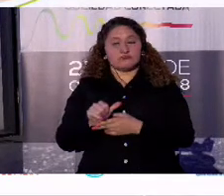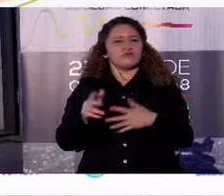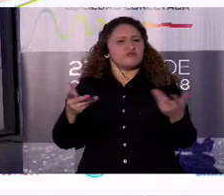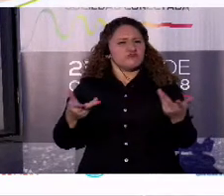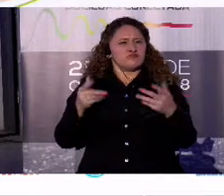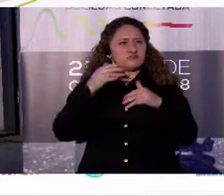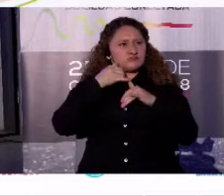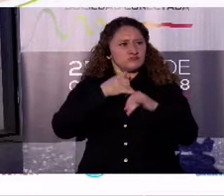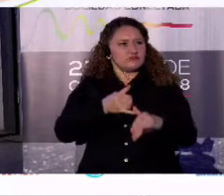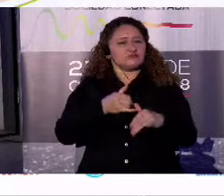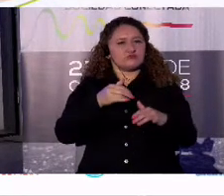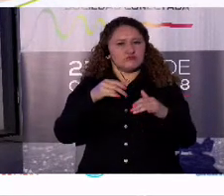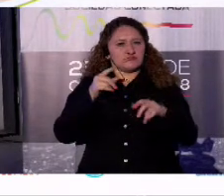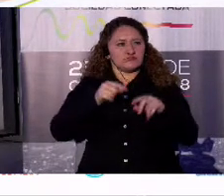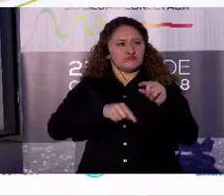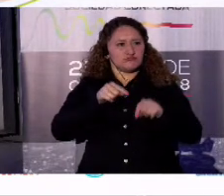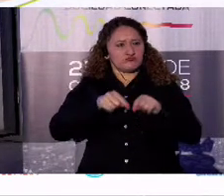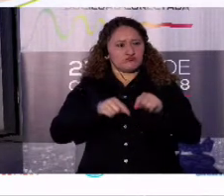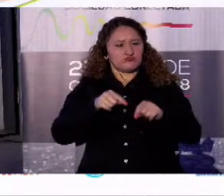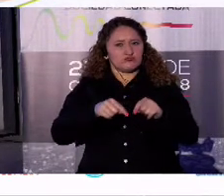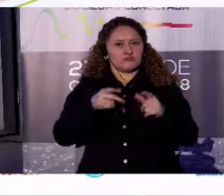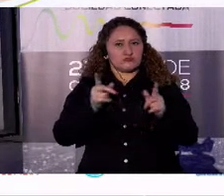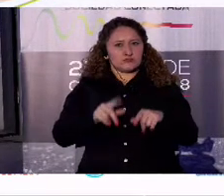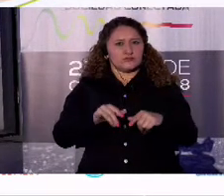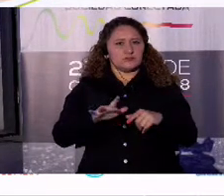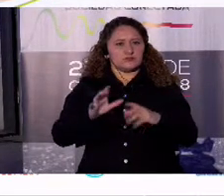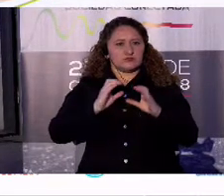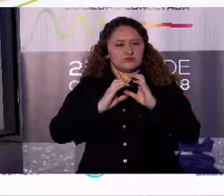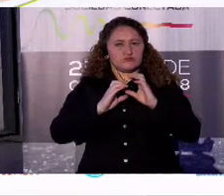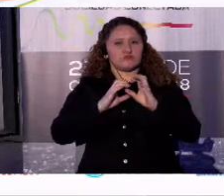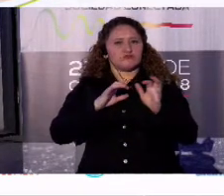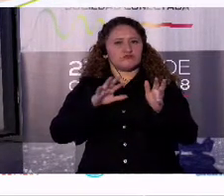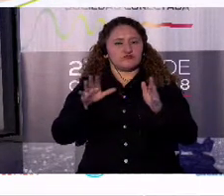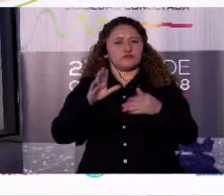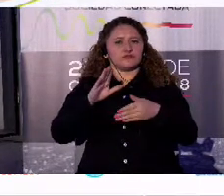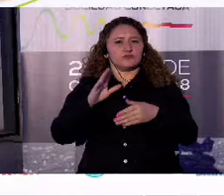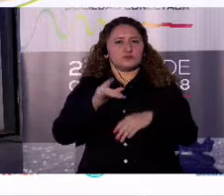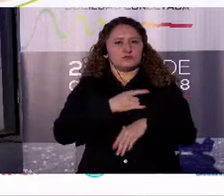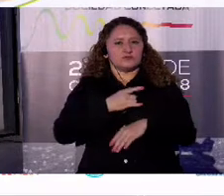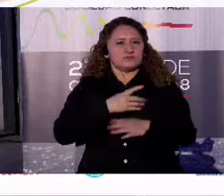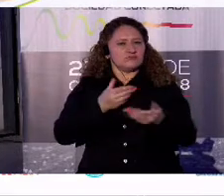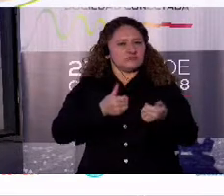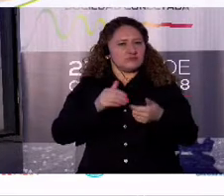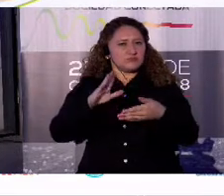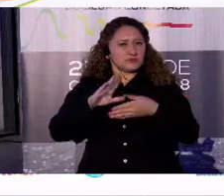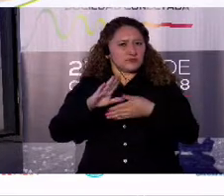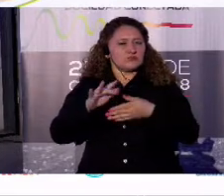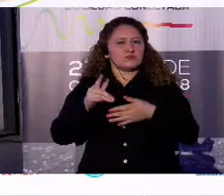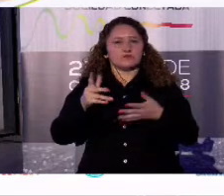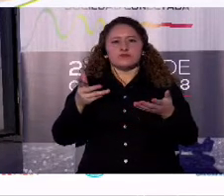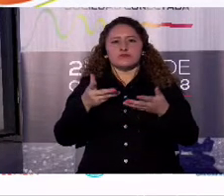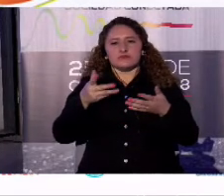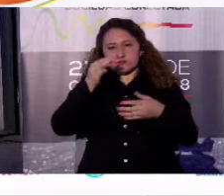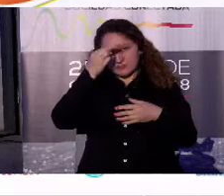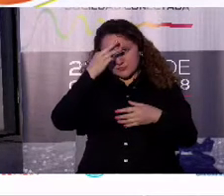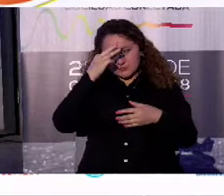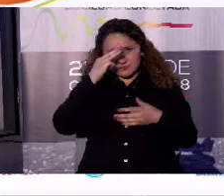y comunicaciones por la Universidad de las Américas en Puebla, México. Lester